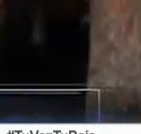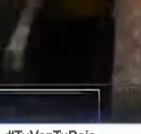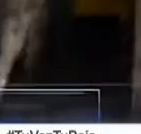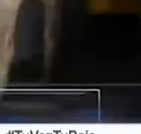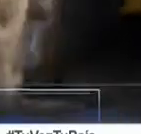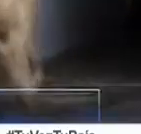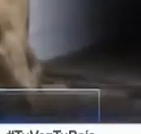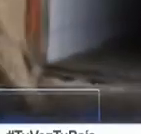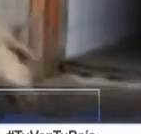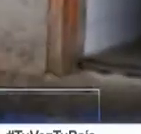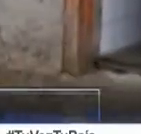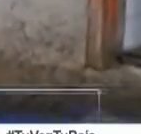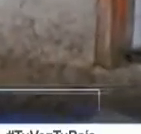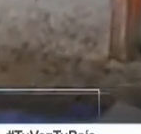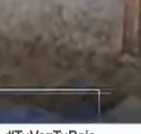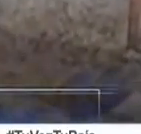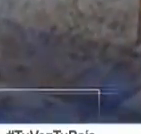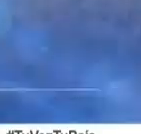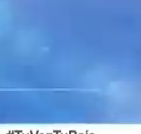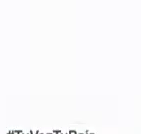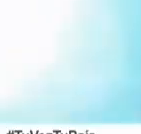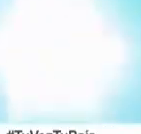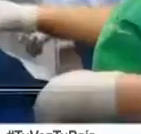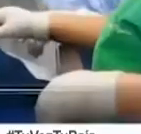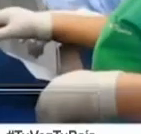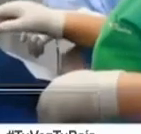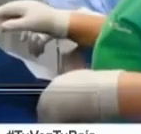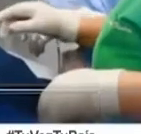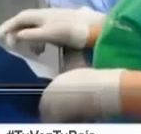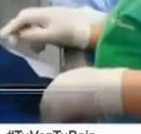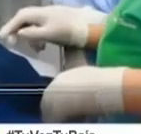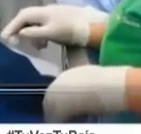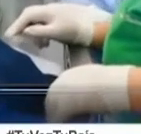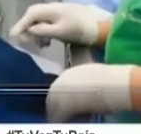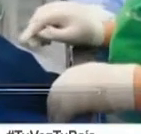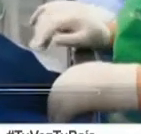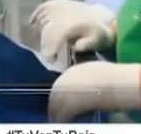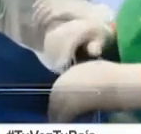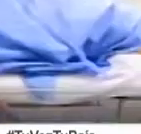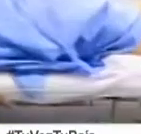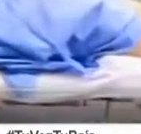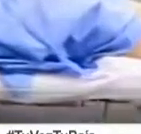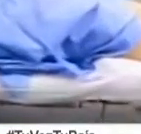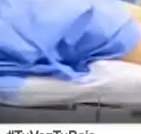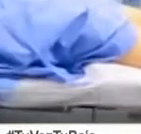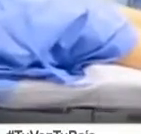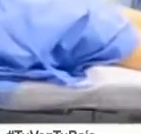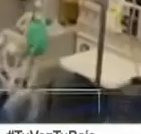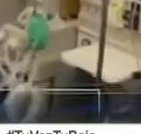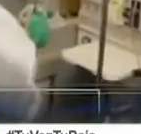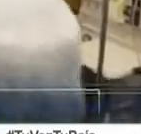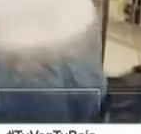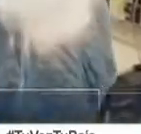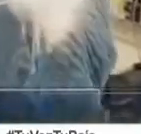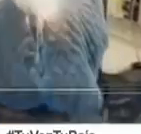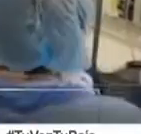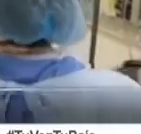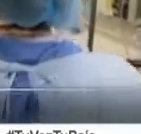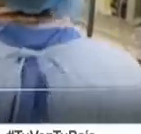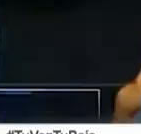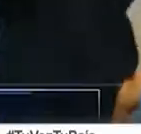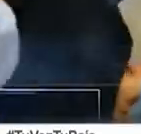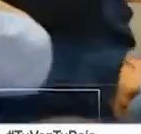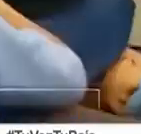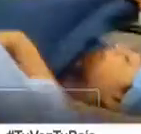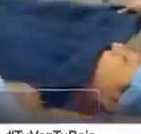la campaña de vacunación contra la fiebre aftosa. Ecuador es el primer país de las Américas en recibir certificación mundial de